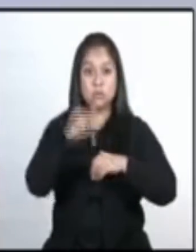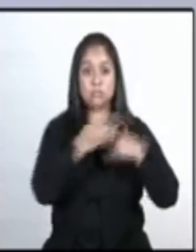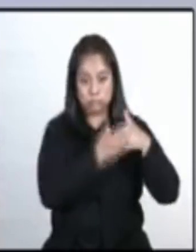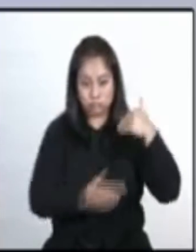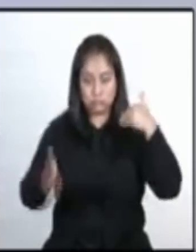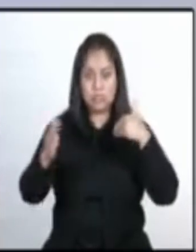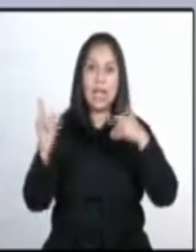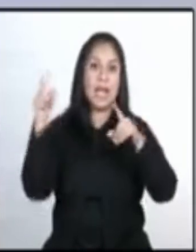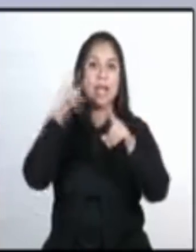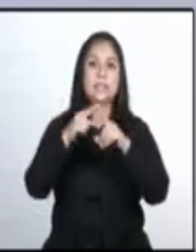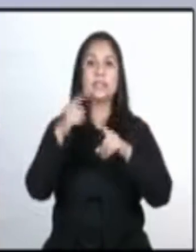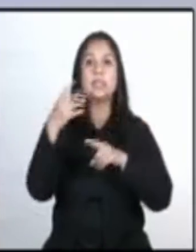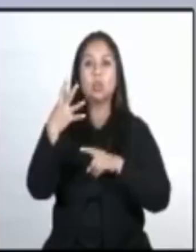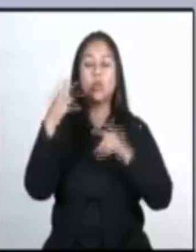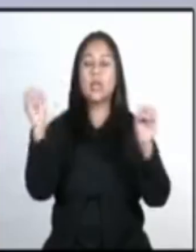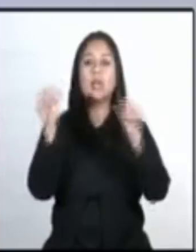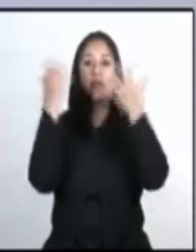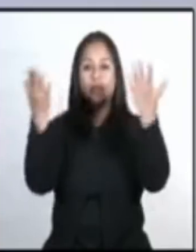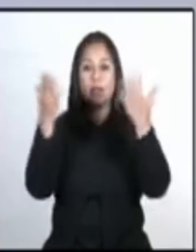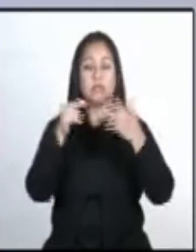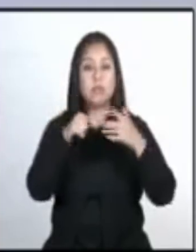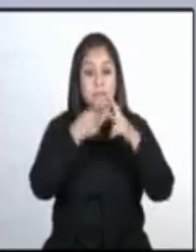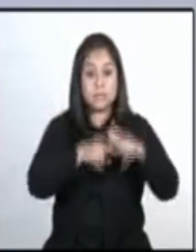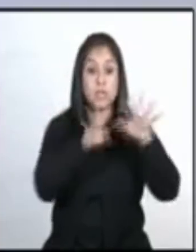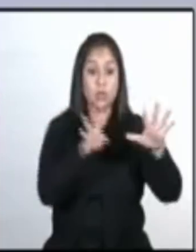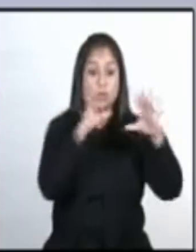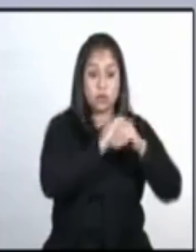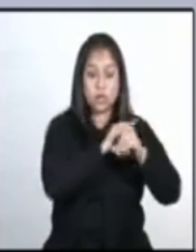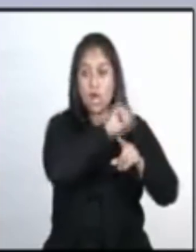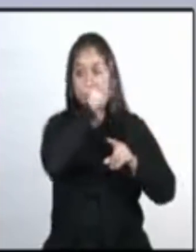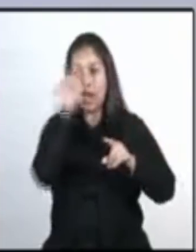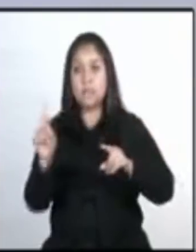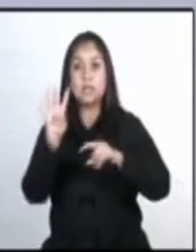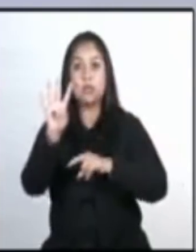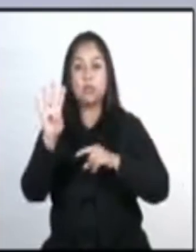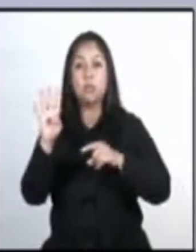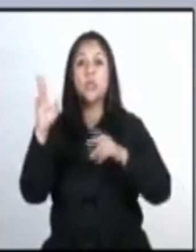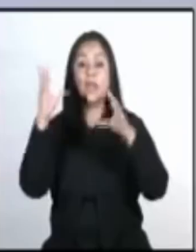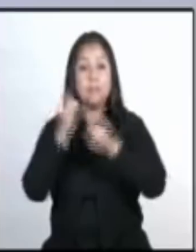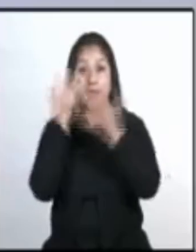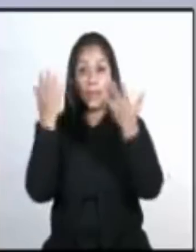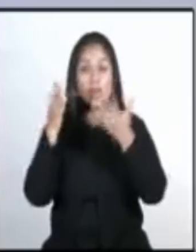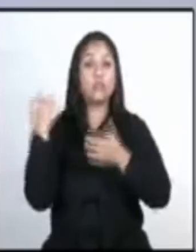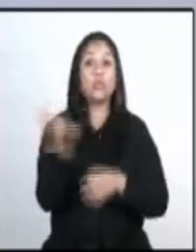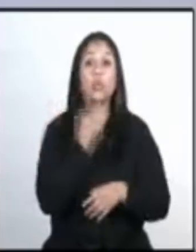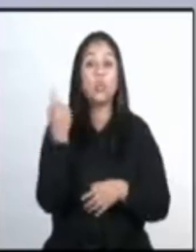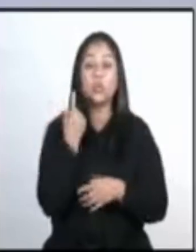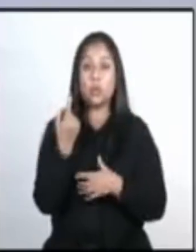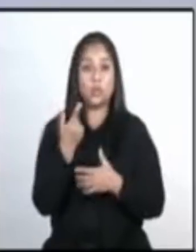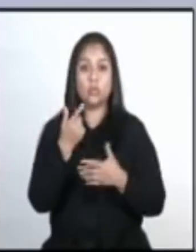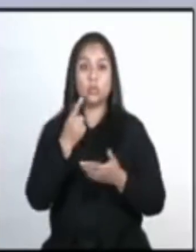vigentes, hasta las 4 de la mañana del día siguiente, todos los establecimientos comerciales de cualquier